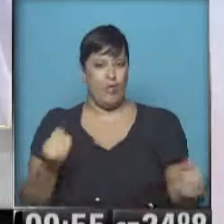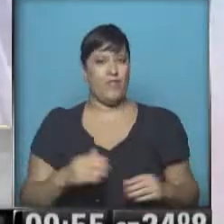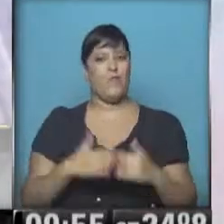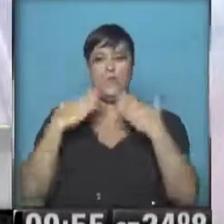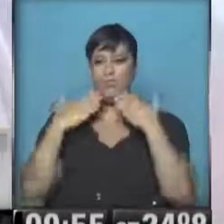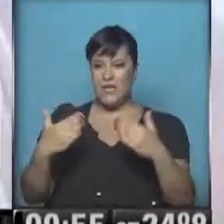gracias